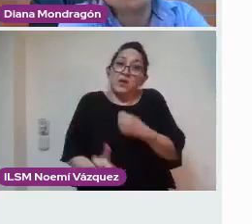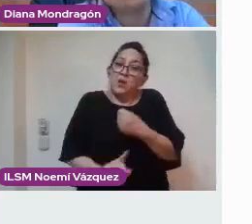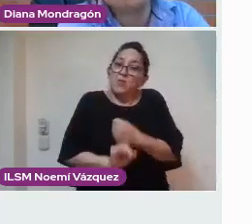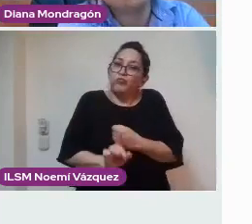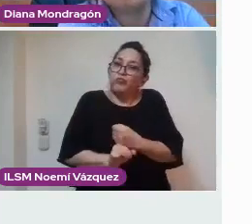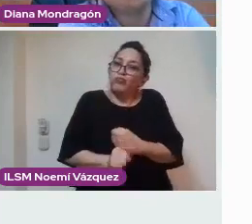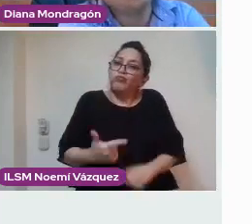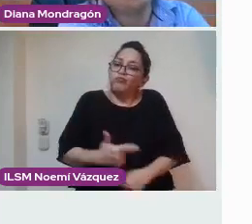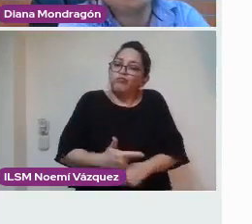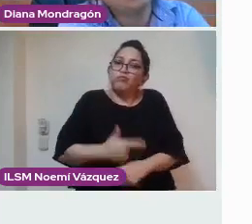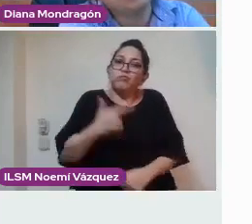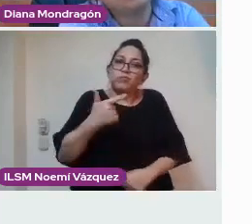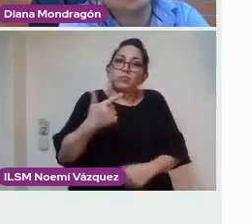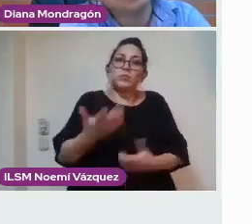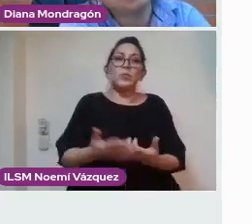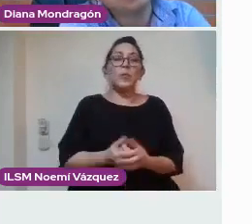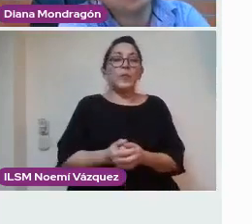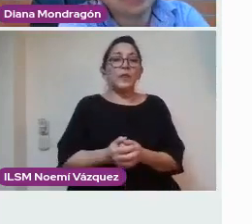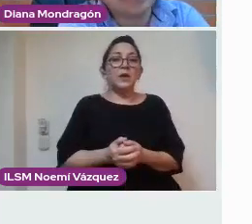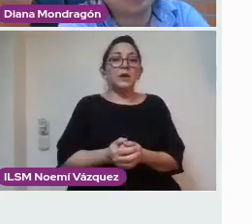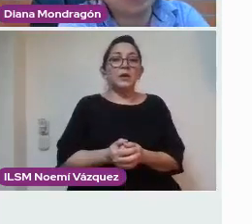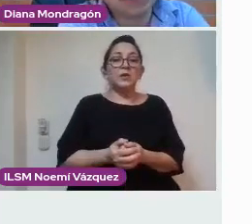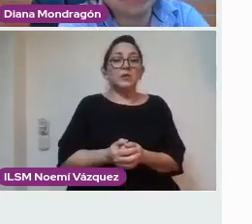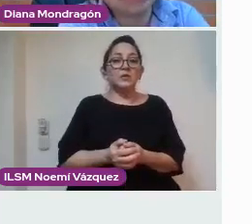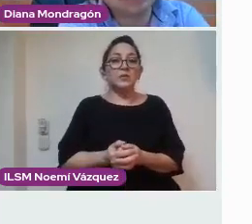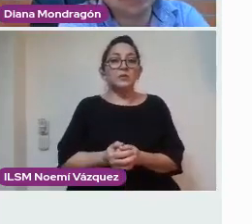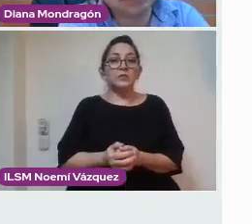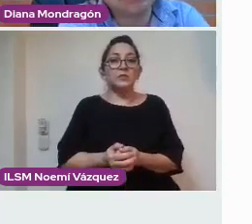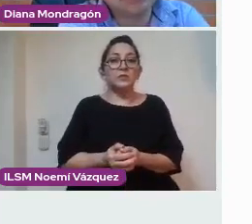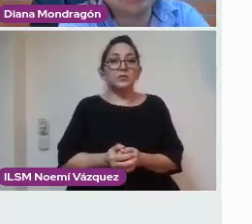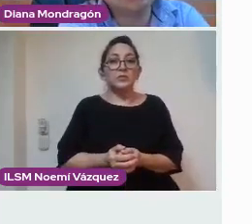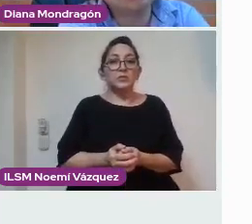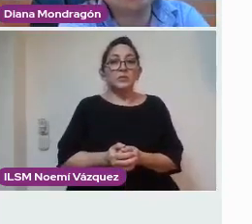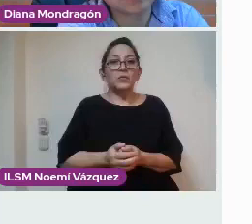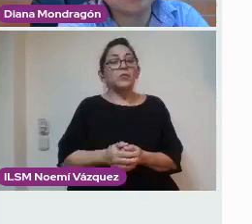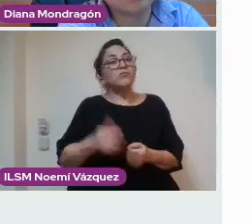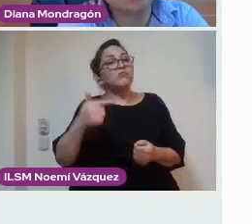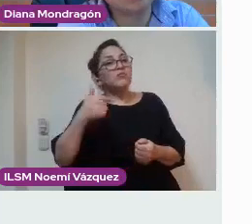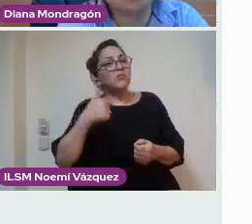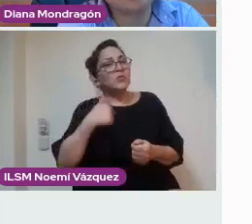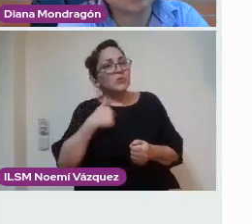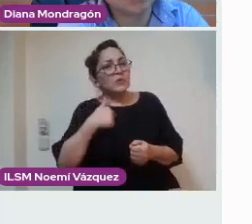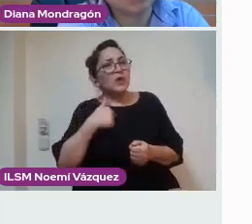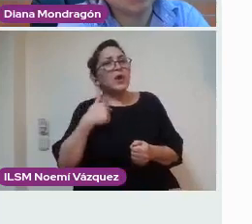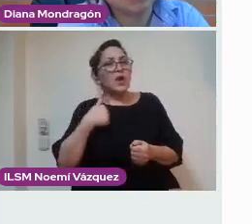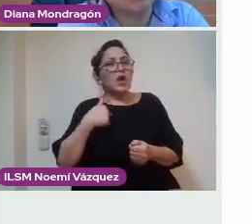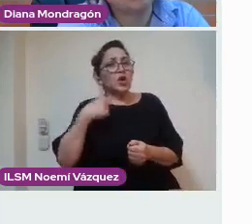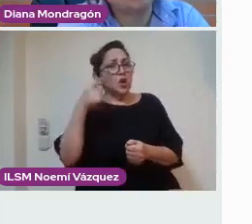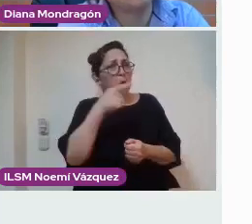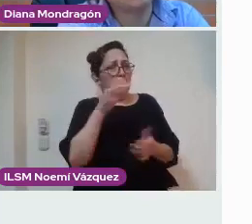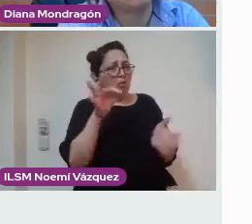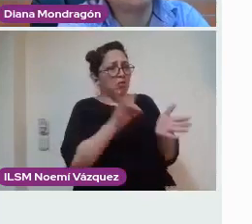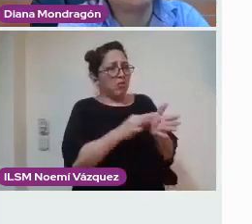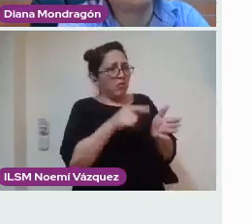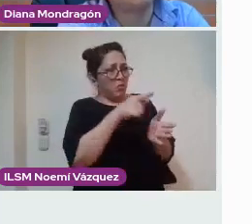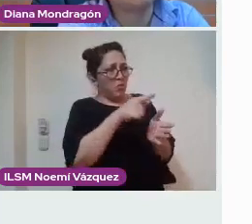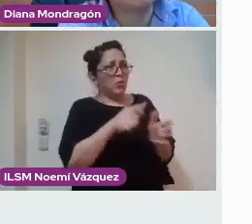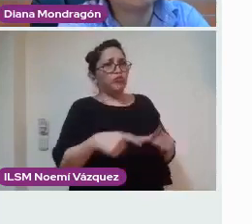Y yo me atreví, ¿no?, a poner este último punto en